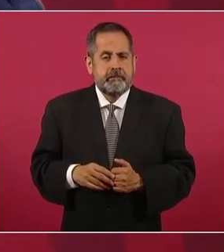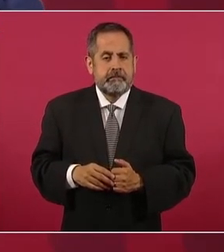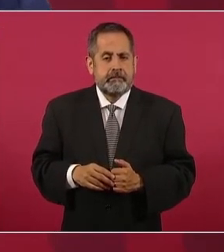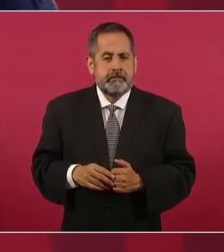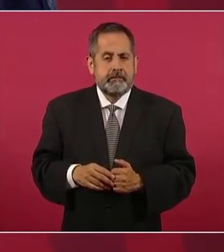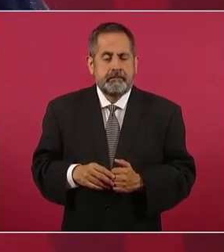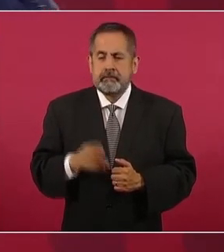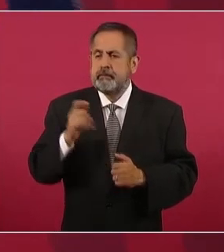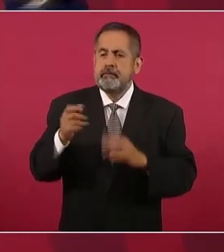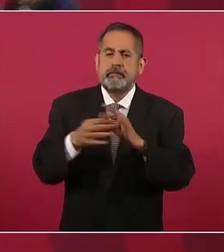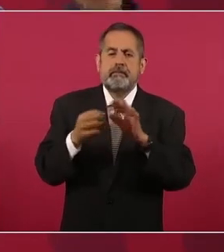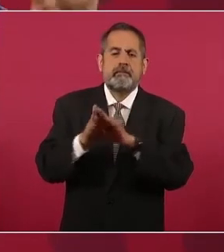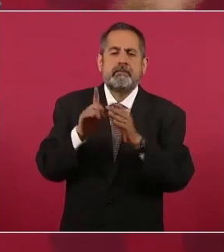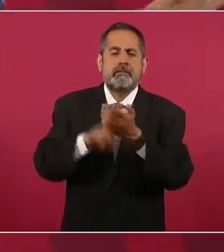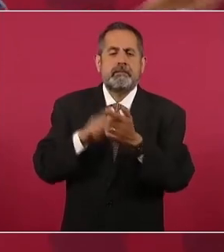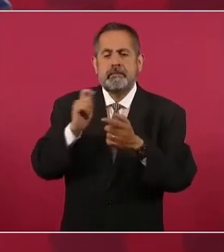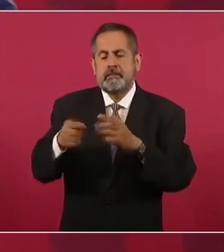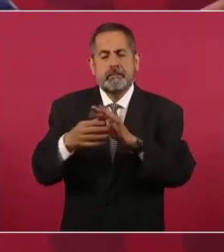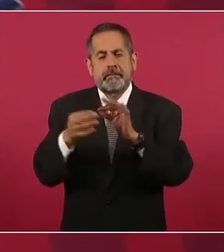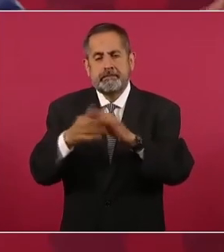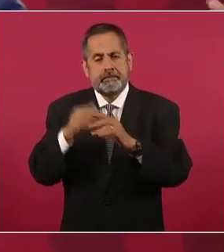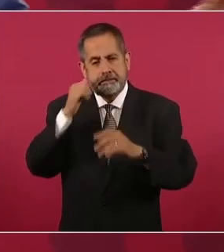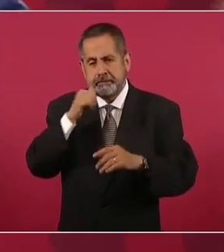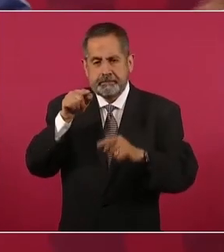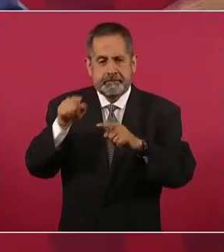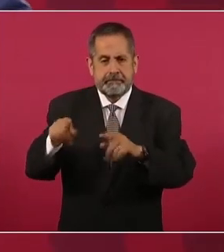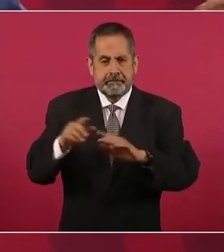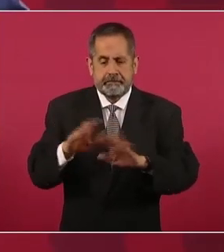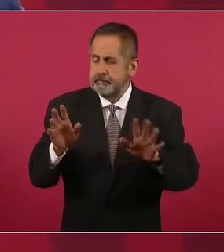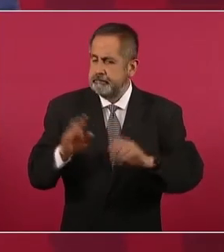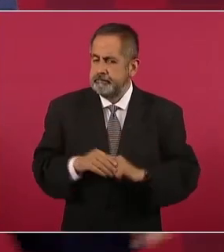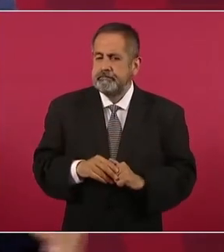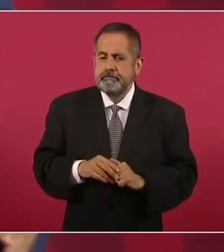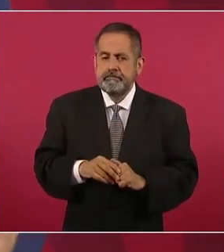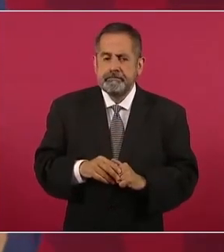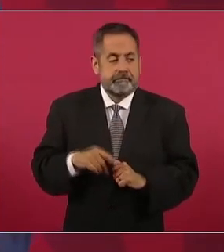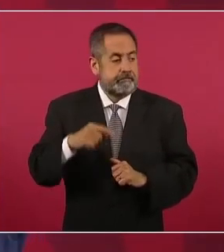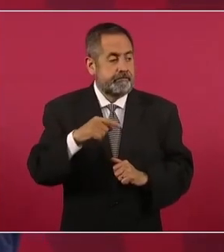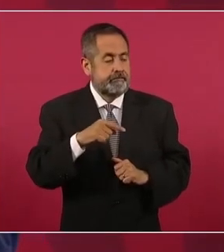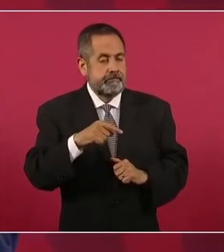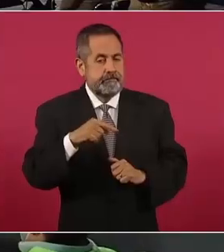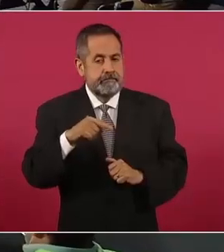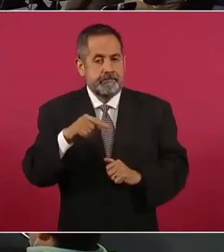desde el poder siempre es que se olvide.